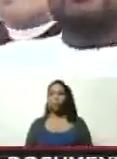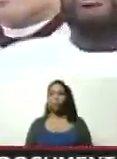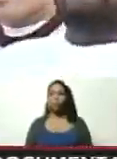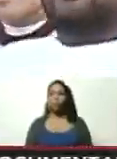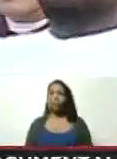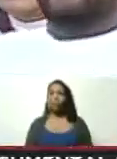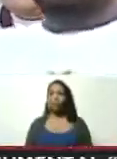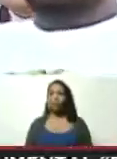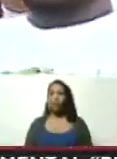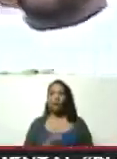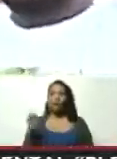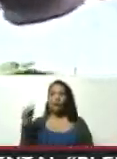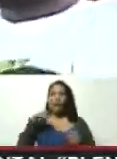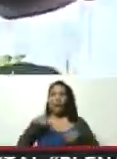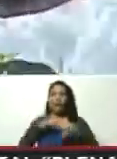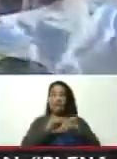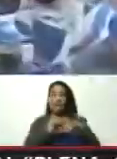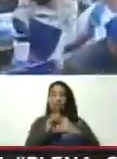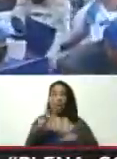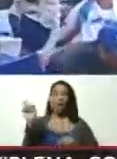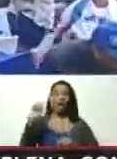Ese no pasa de este siglo.